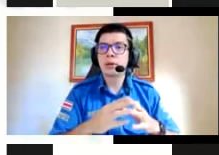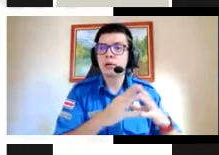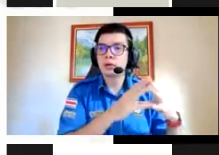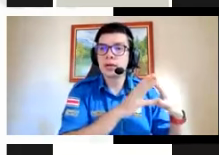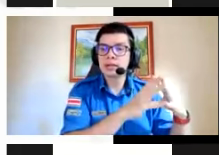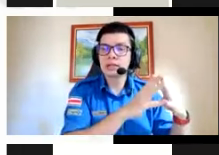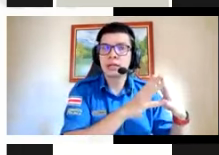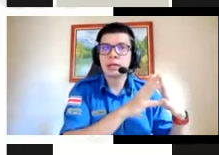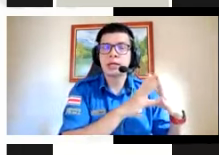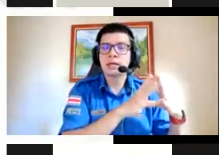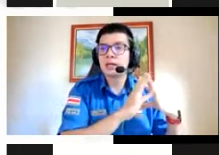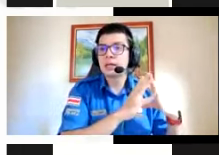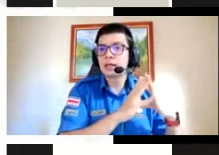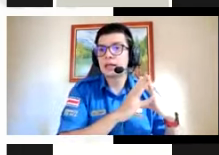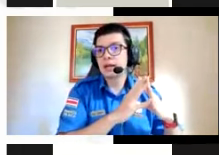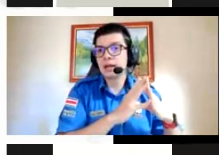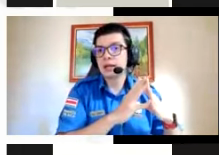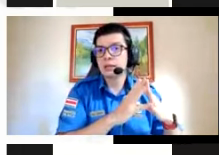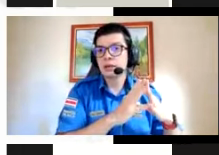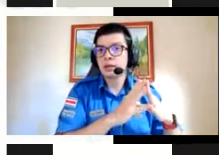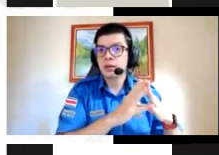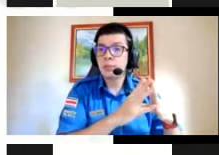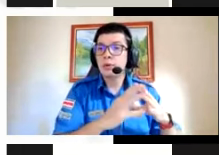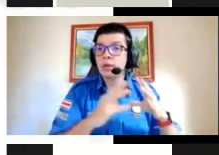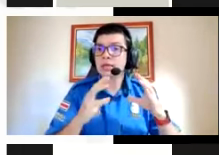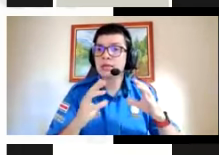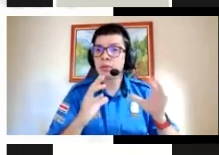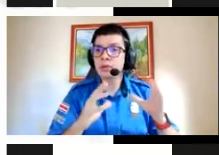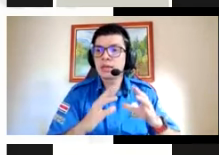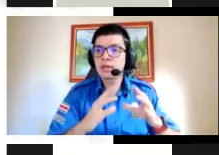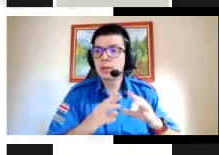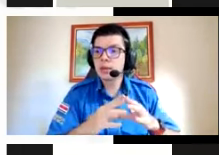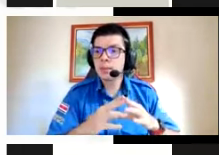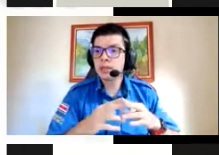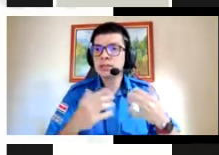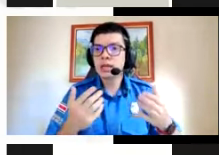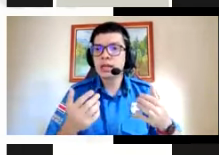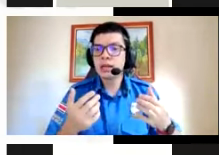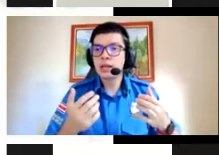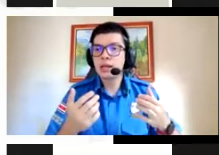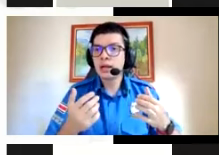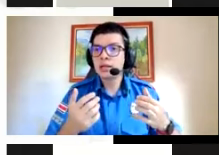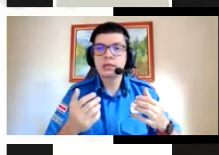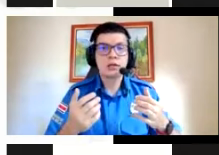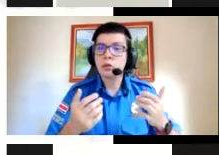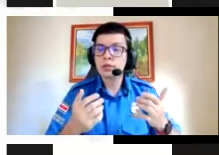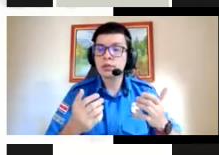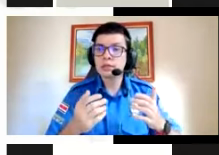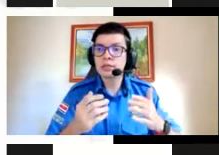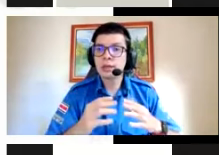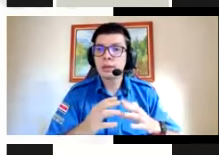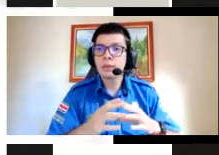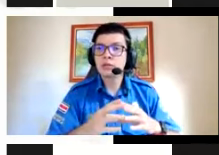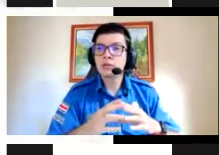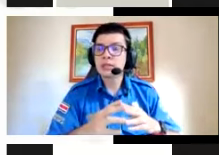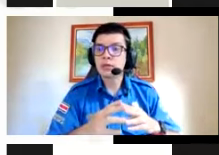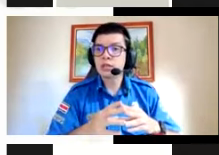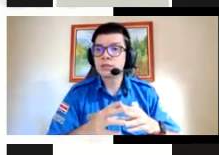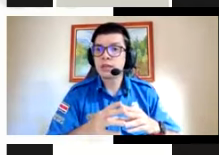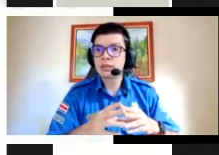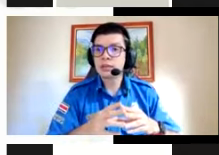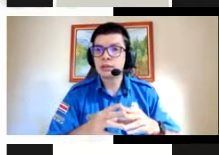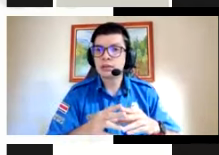puede encontrarse del día a día en la calle. ¿Y por qué es importante que vaya más allá del día al día en la calle? No es que esté